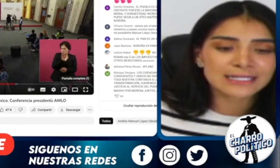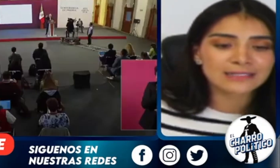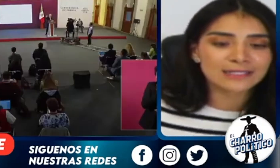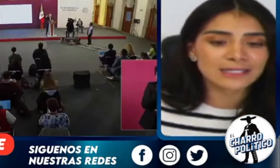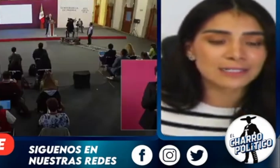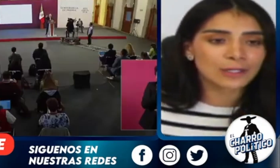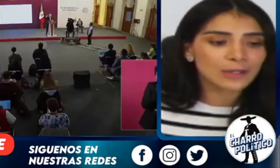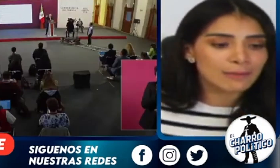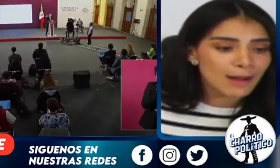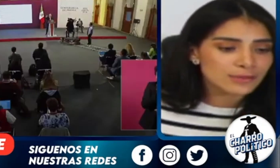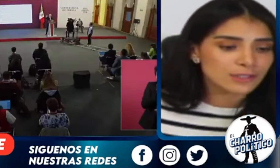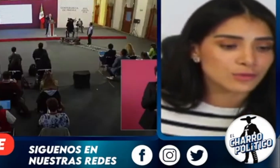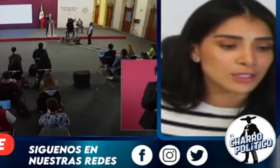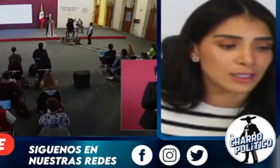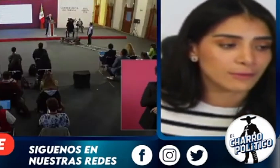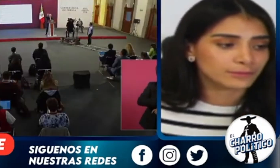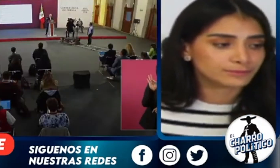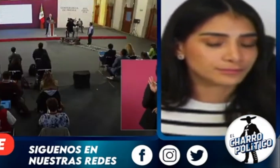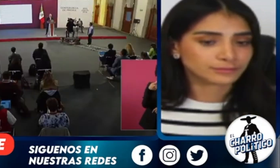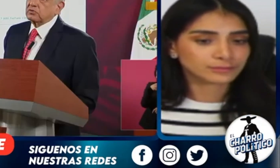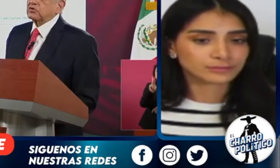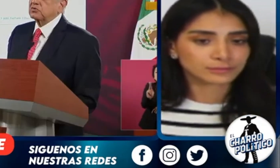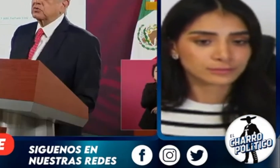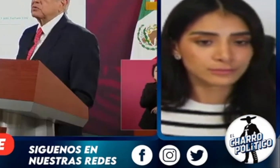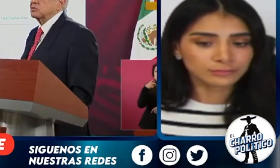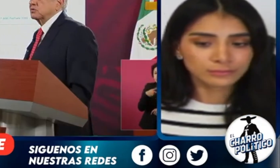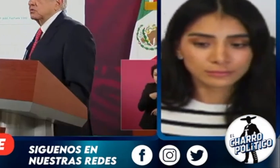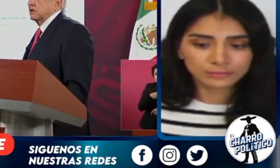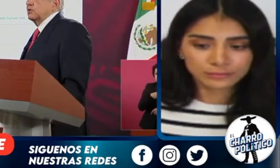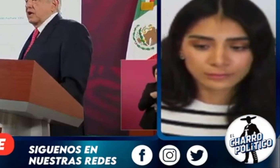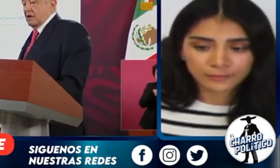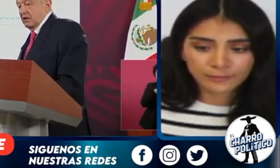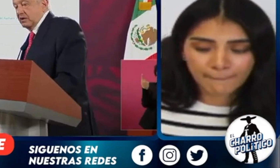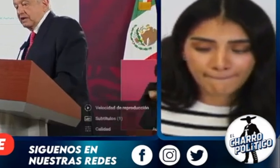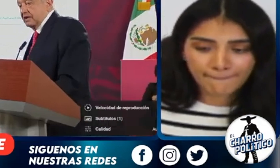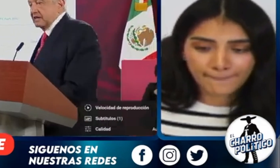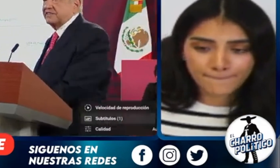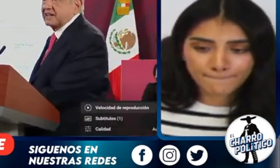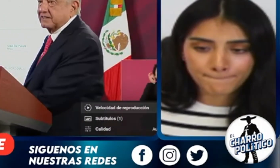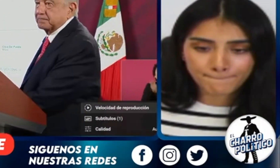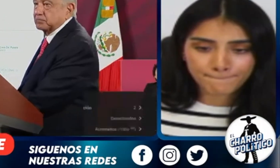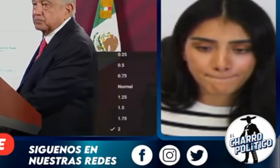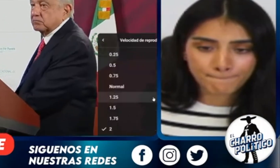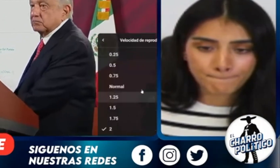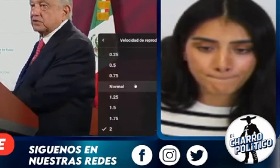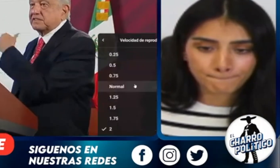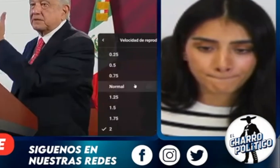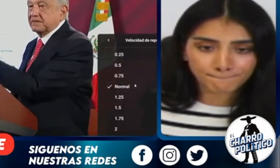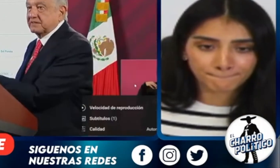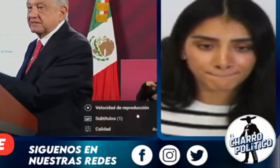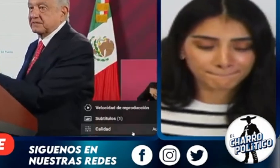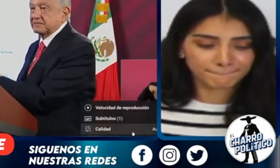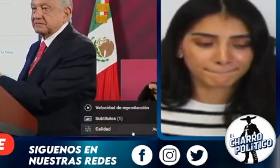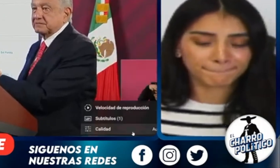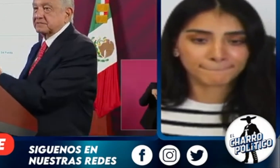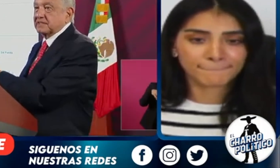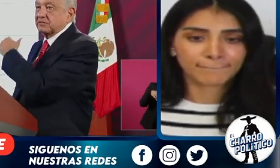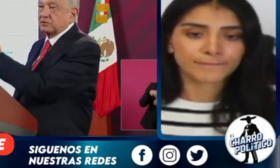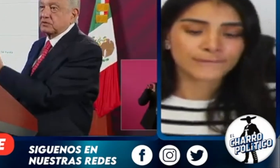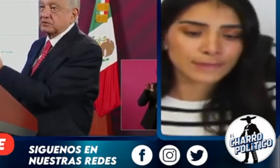dijo el presidente Andrés Manuel? Vamos a escuchar. Con los votos de una mayoría calificada de